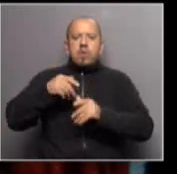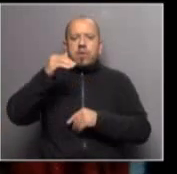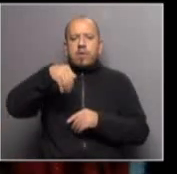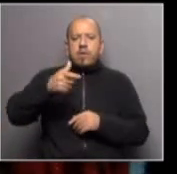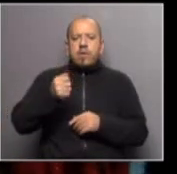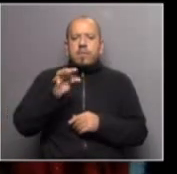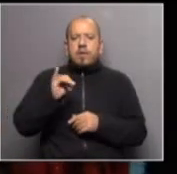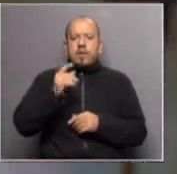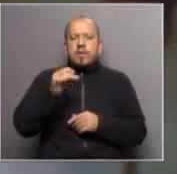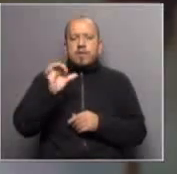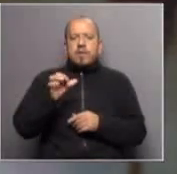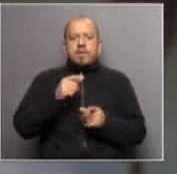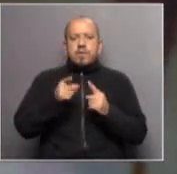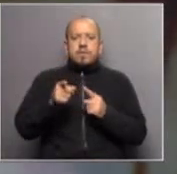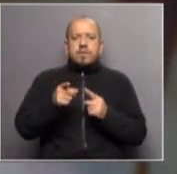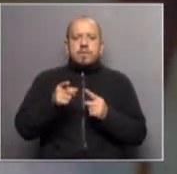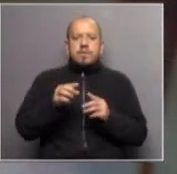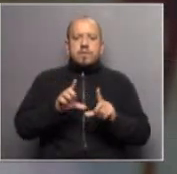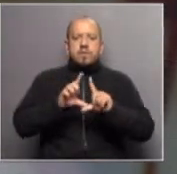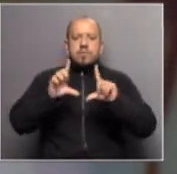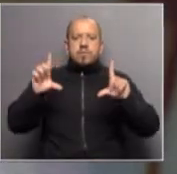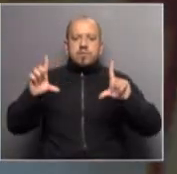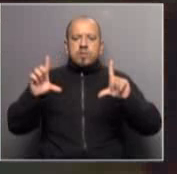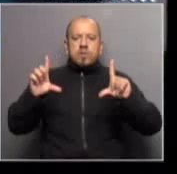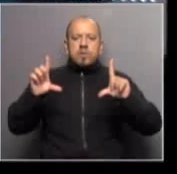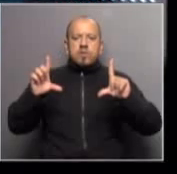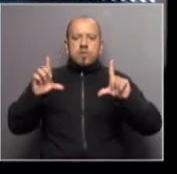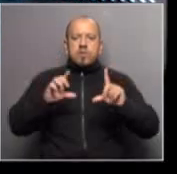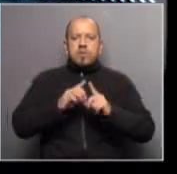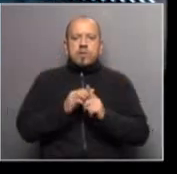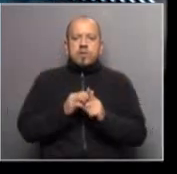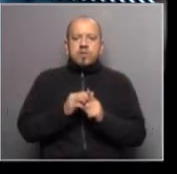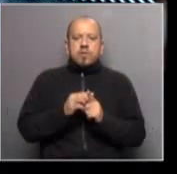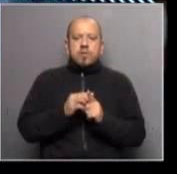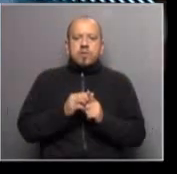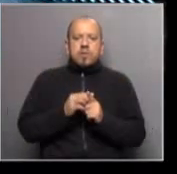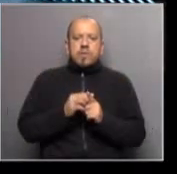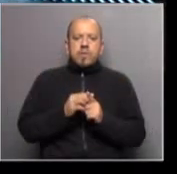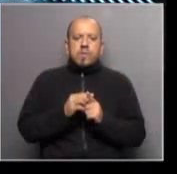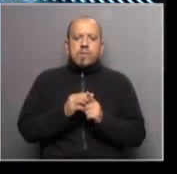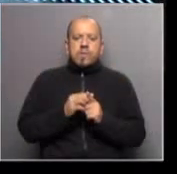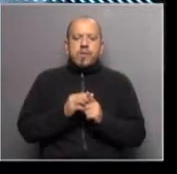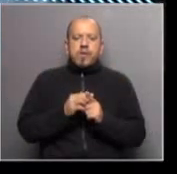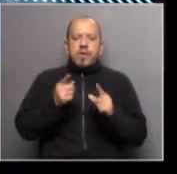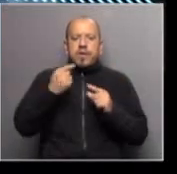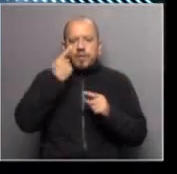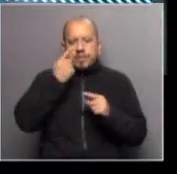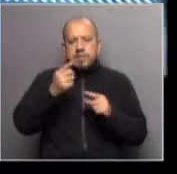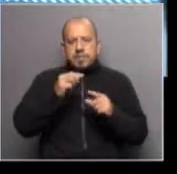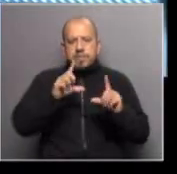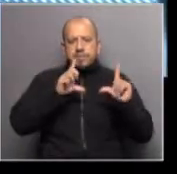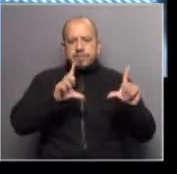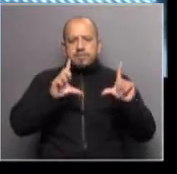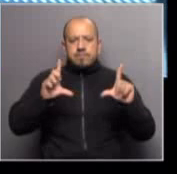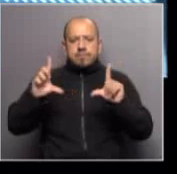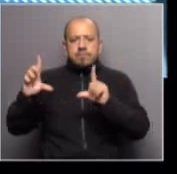Y es un plano secuencia, ¿no? Sí. Y se ve como esa